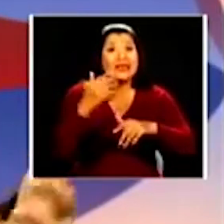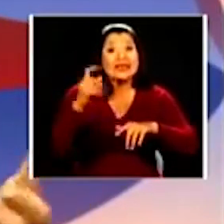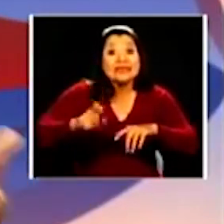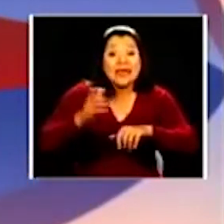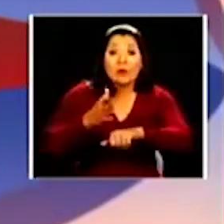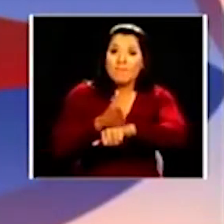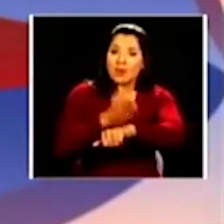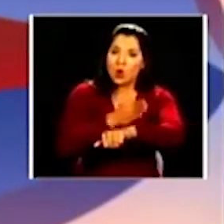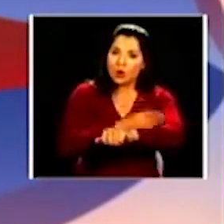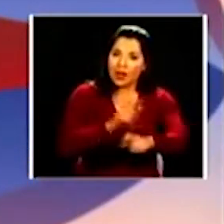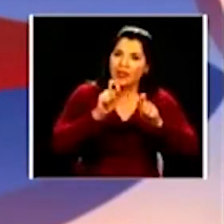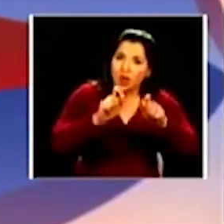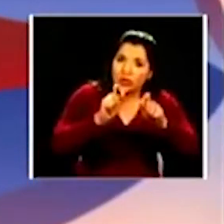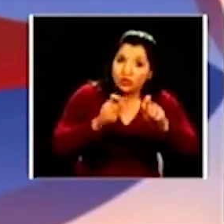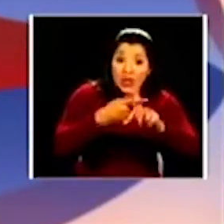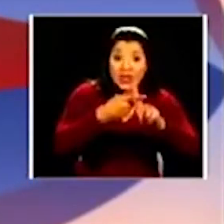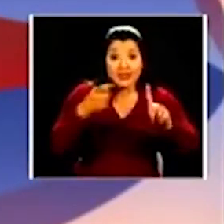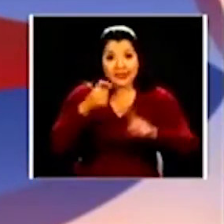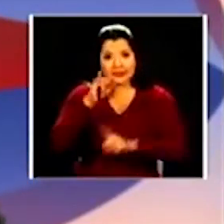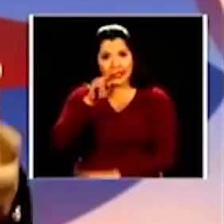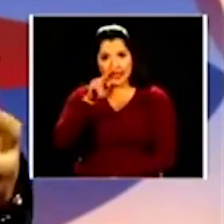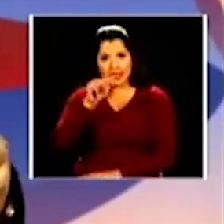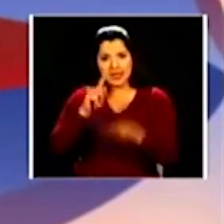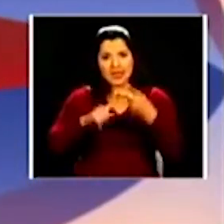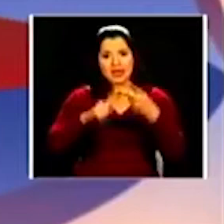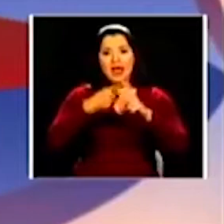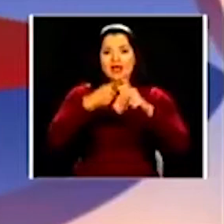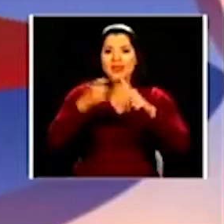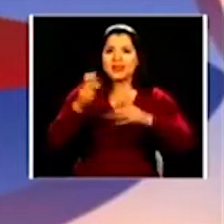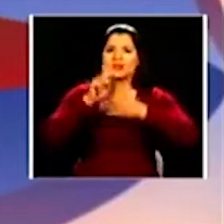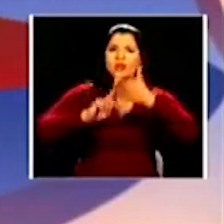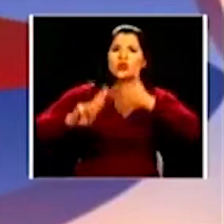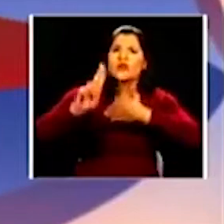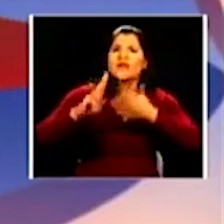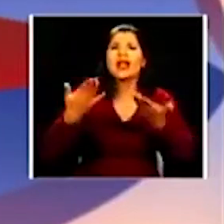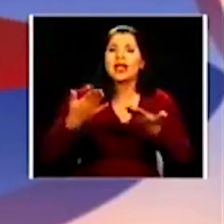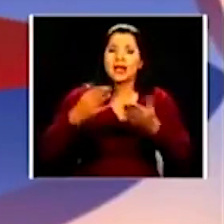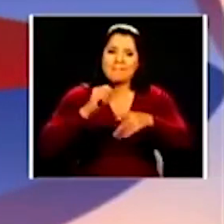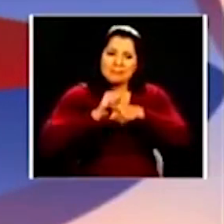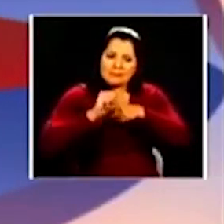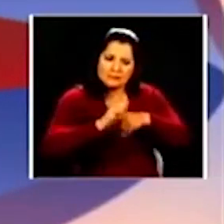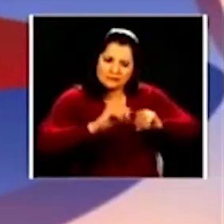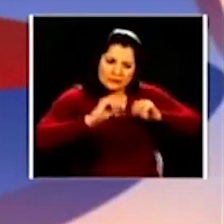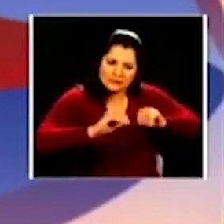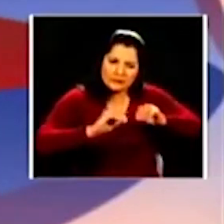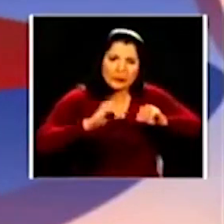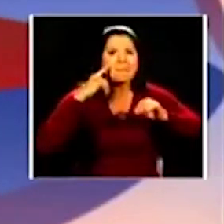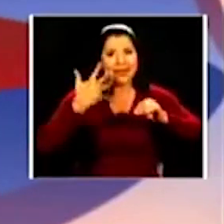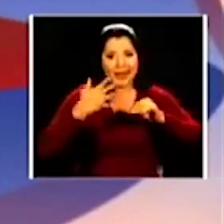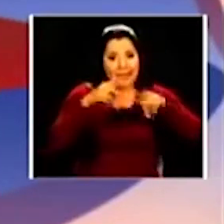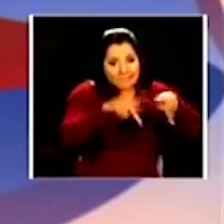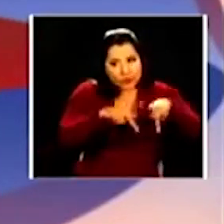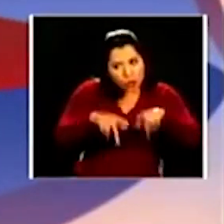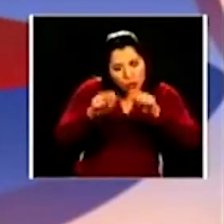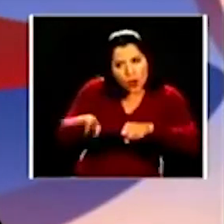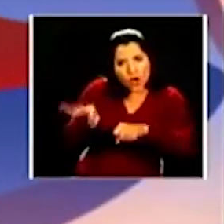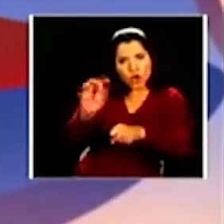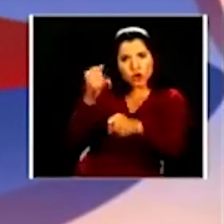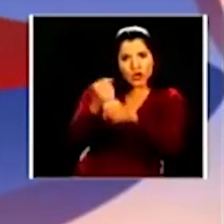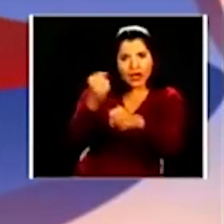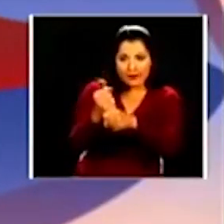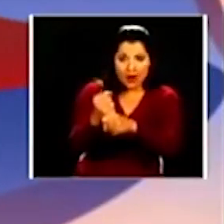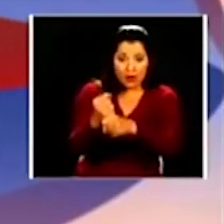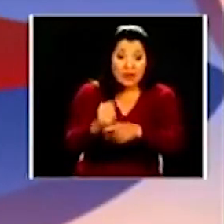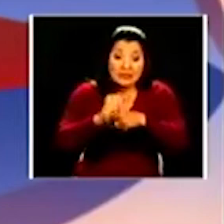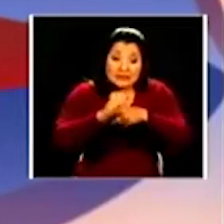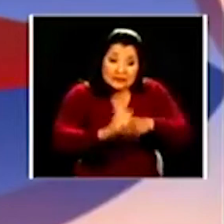desde el INA y desde las universidades, la capacitación para que estas personas puedan trabajar en esas labores del siglo XXI,